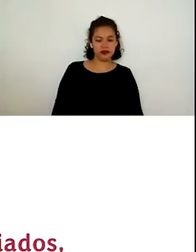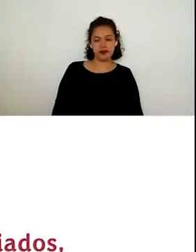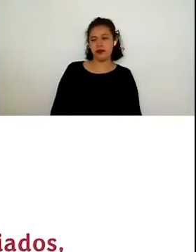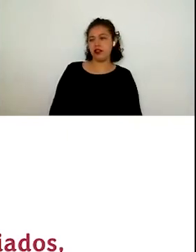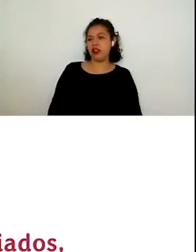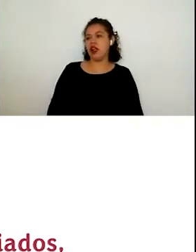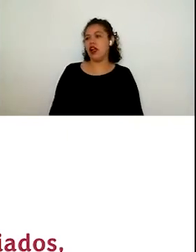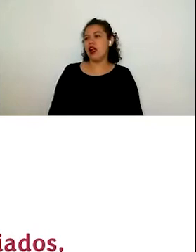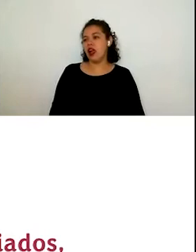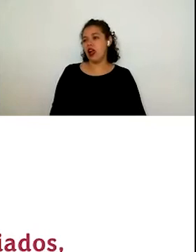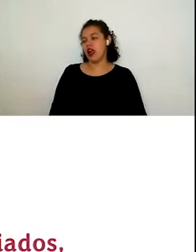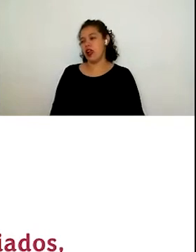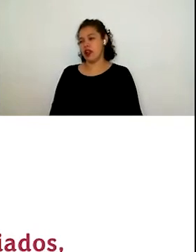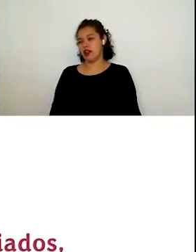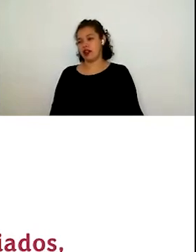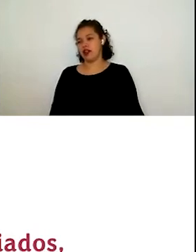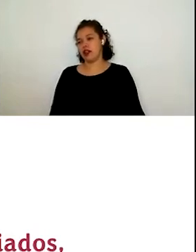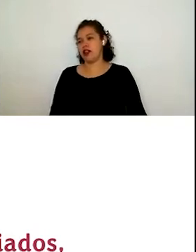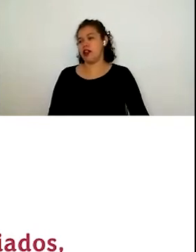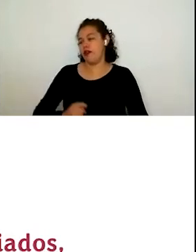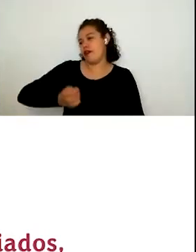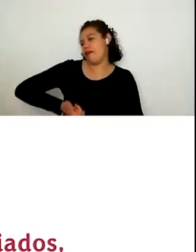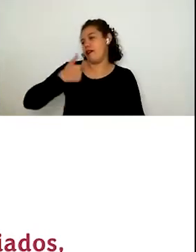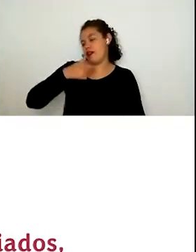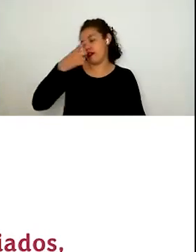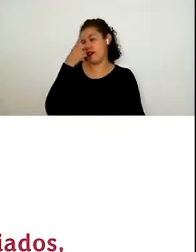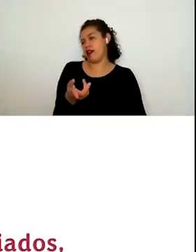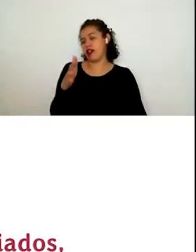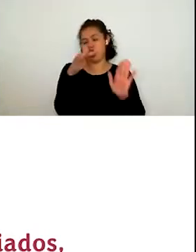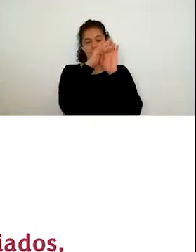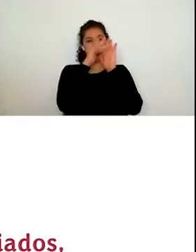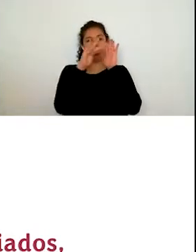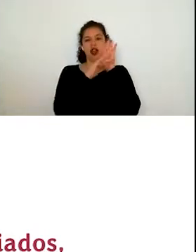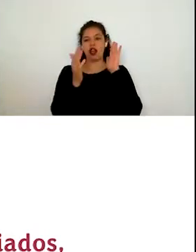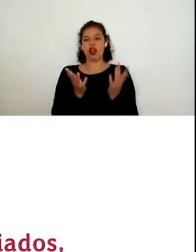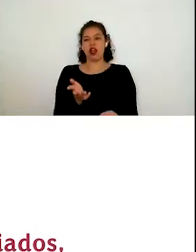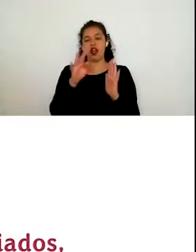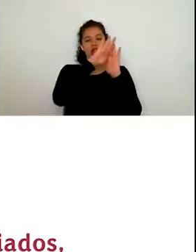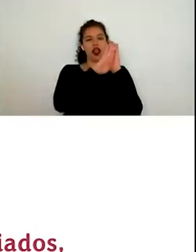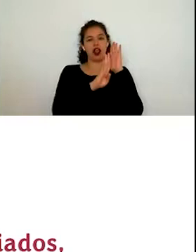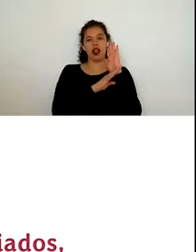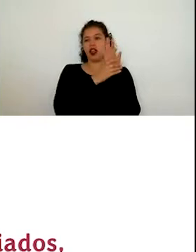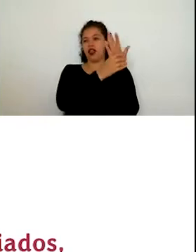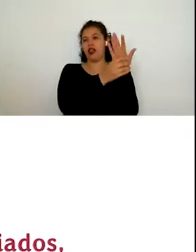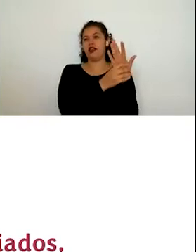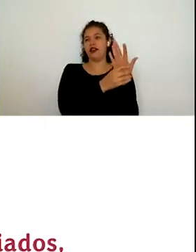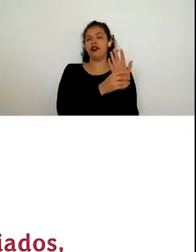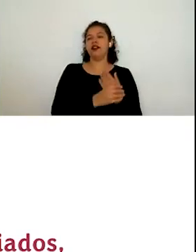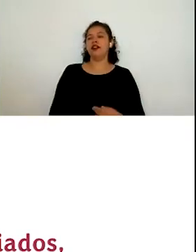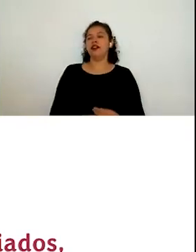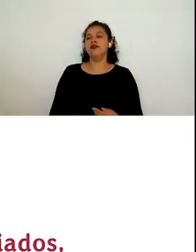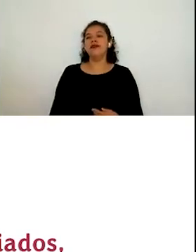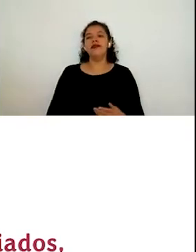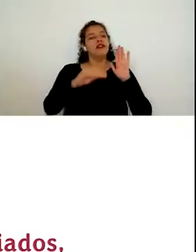Primero, como siempre les he comentado, a los estatutos. Nos vamos a lo que digan los estatutos. Si los estatutos